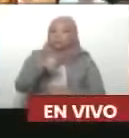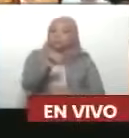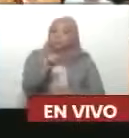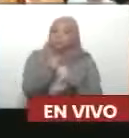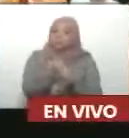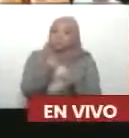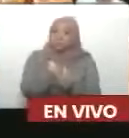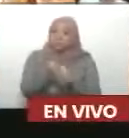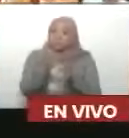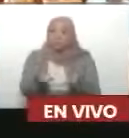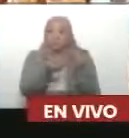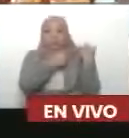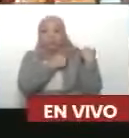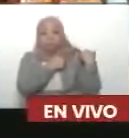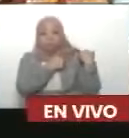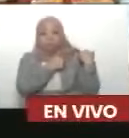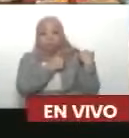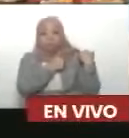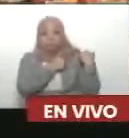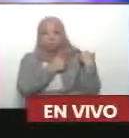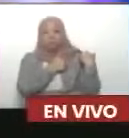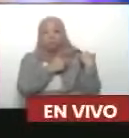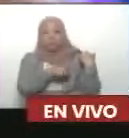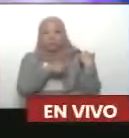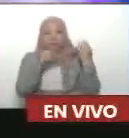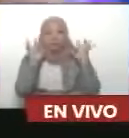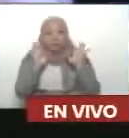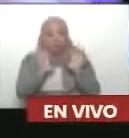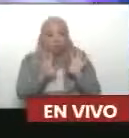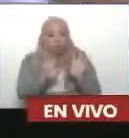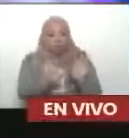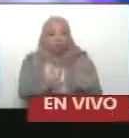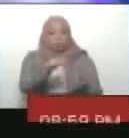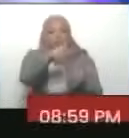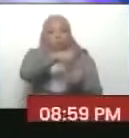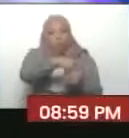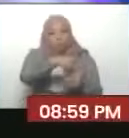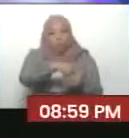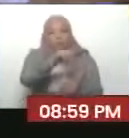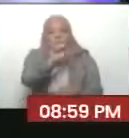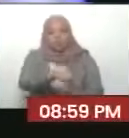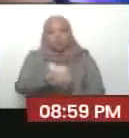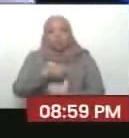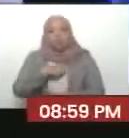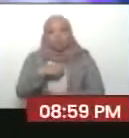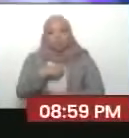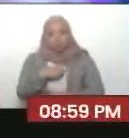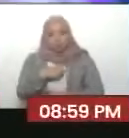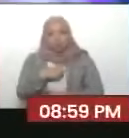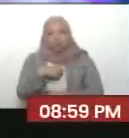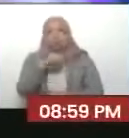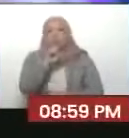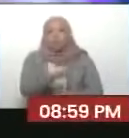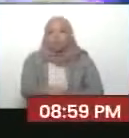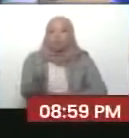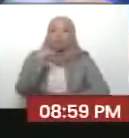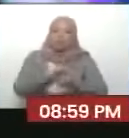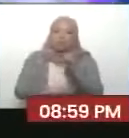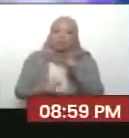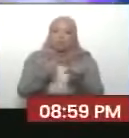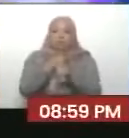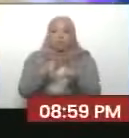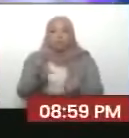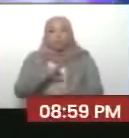es la responsabilidad de salir a la calle, los que sí pueden votar, salir a la calle a defender lo que